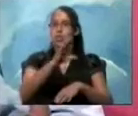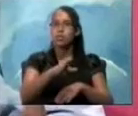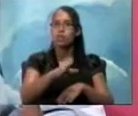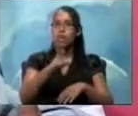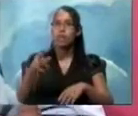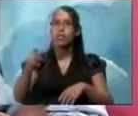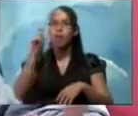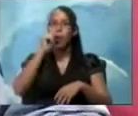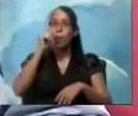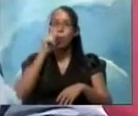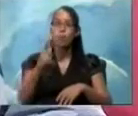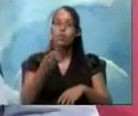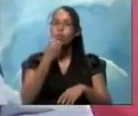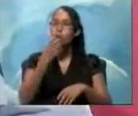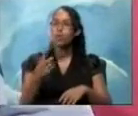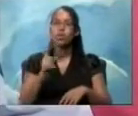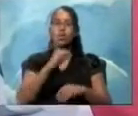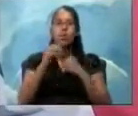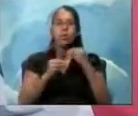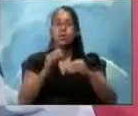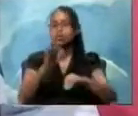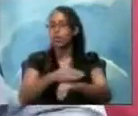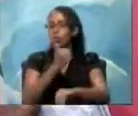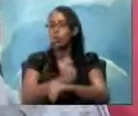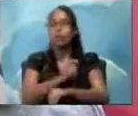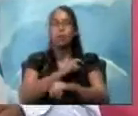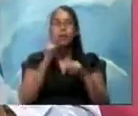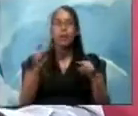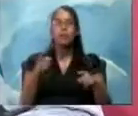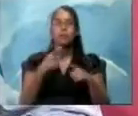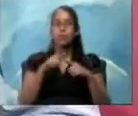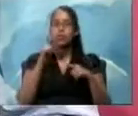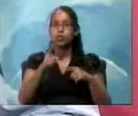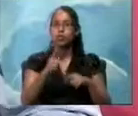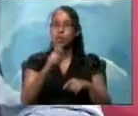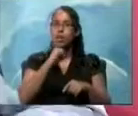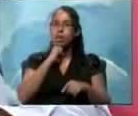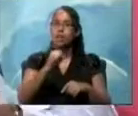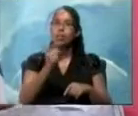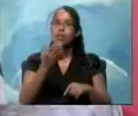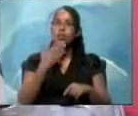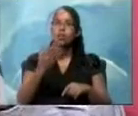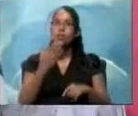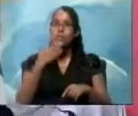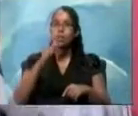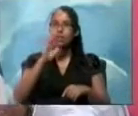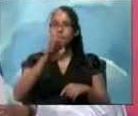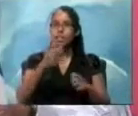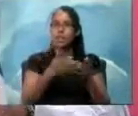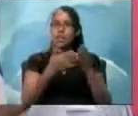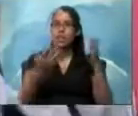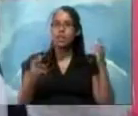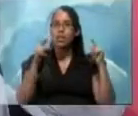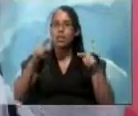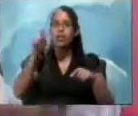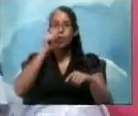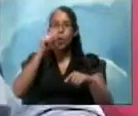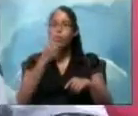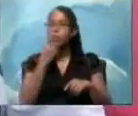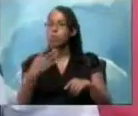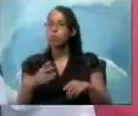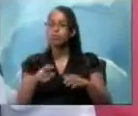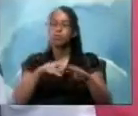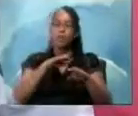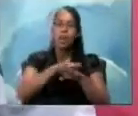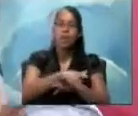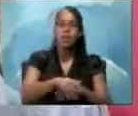este hombre que no he hallado ninguna culpa en él. Pero ustedes son los que lo piden, así que la sangre de este hombre inocente caiga